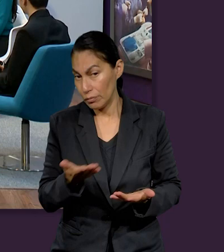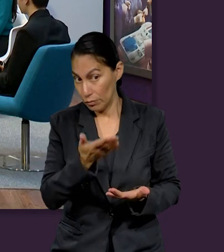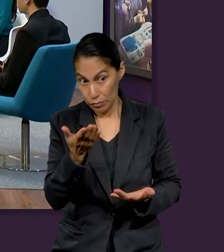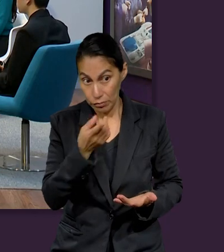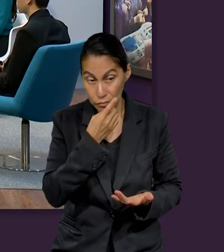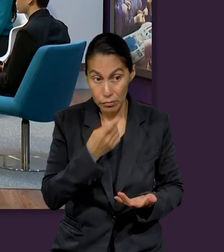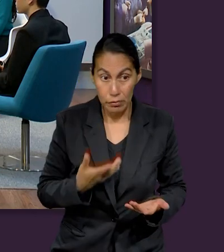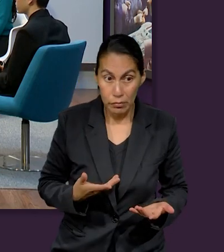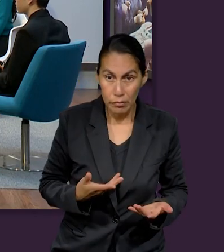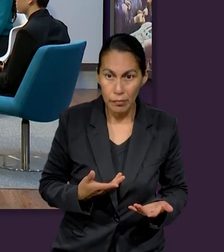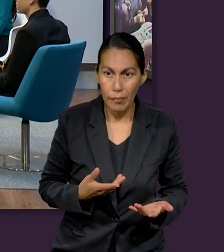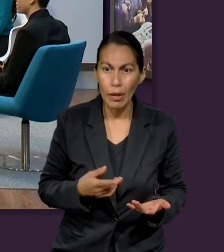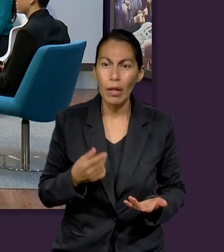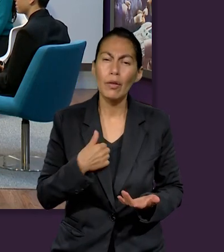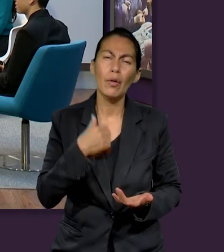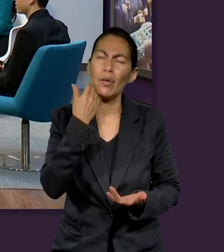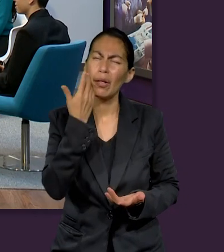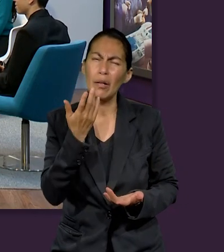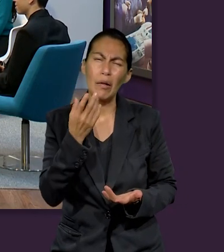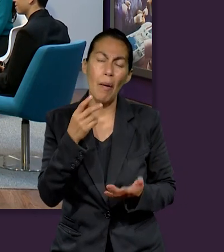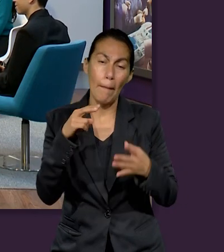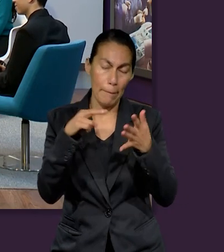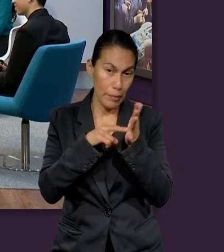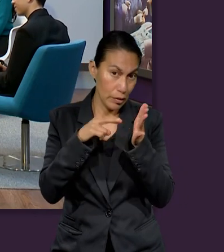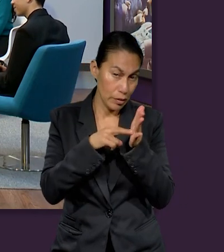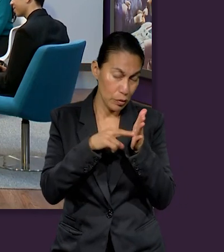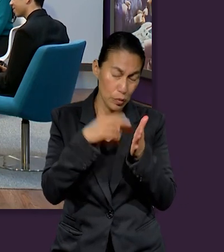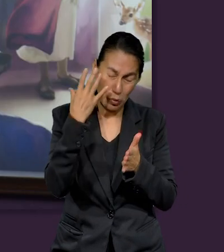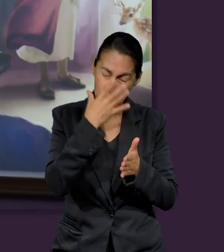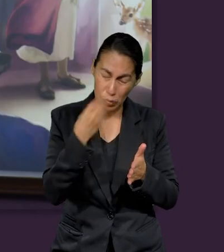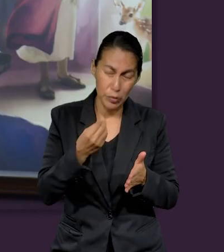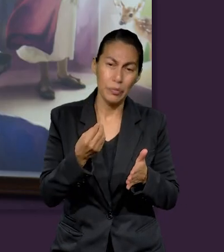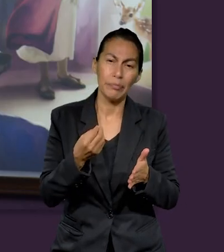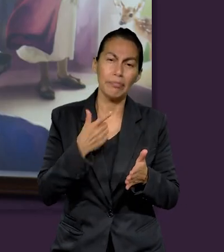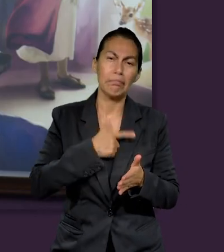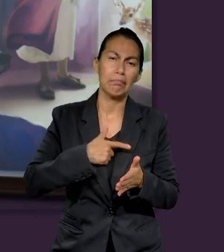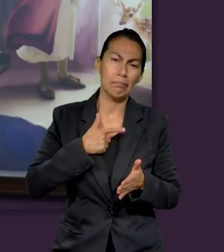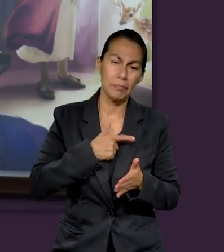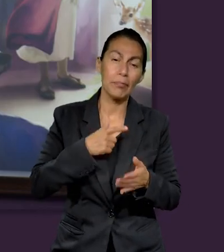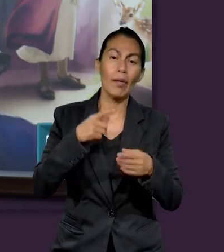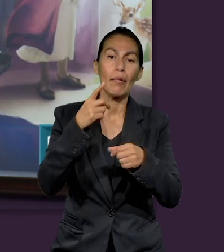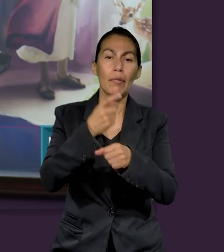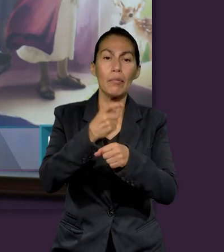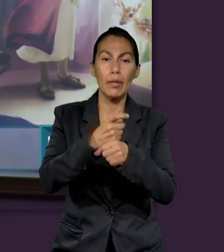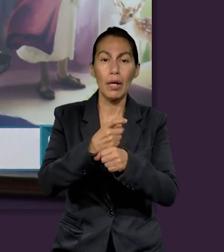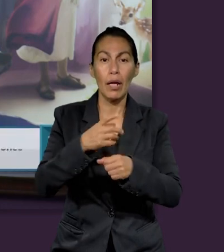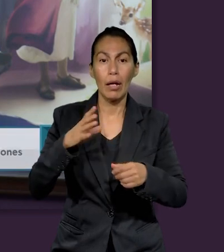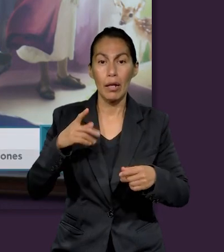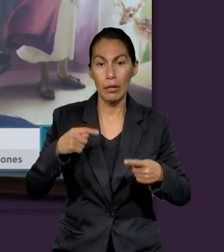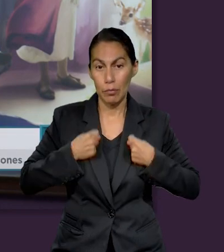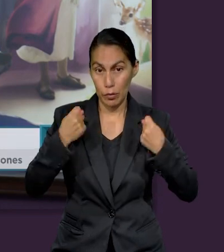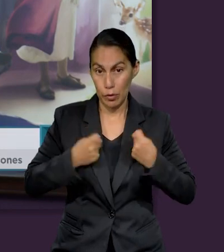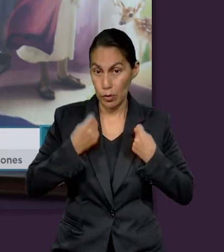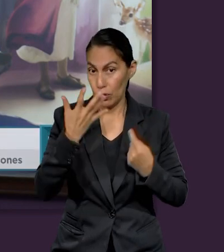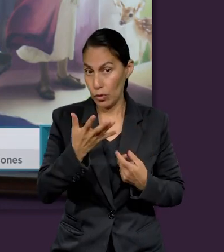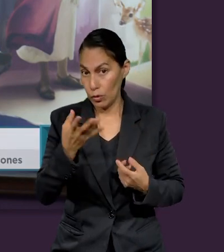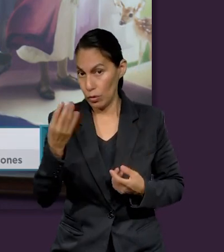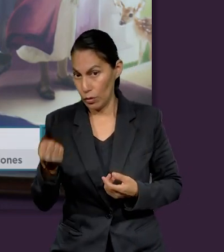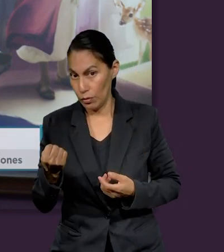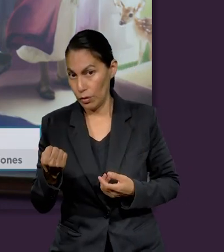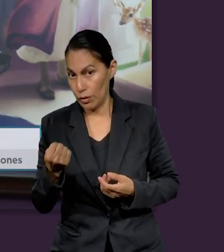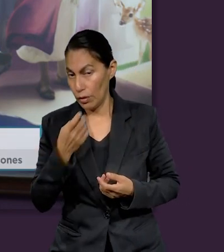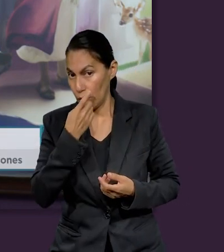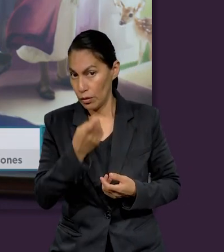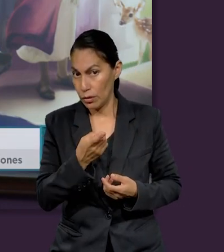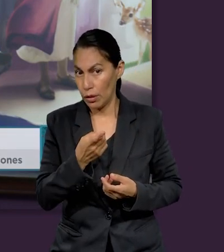que tienen algo que aportar quisiera agregar a esto este versículo de por sí me encantó de la lección que se encuentra en primera